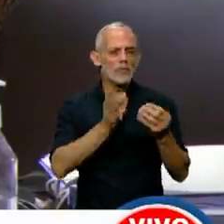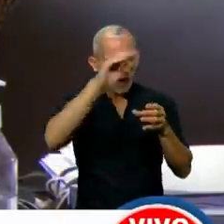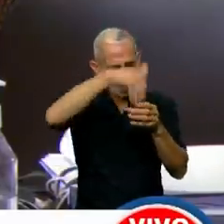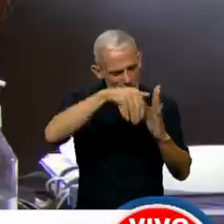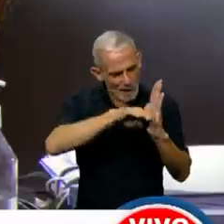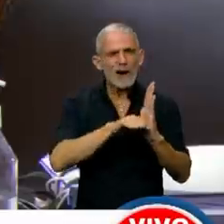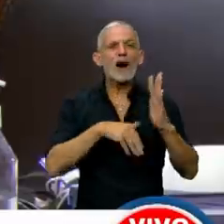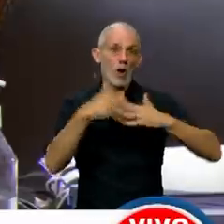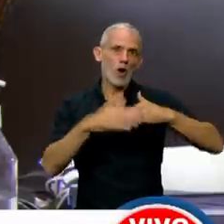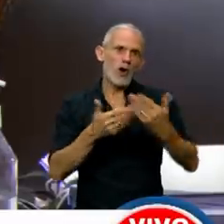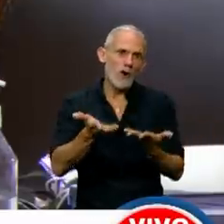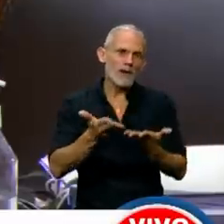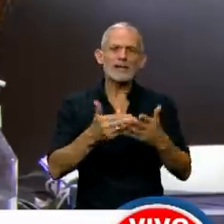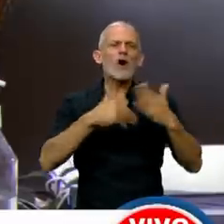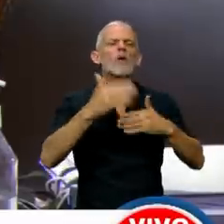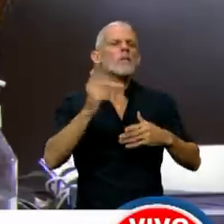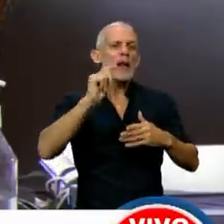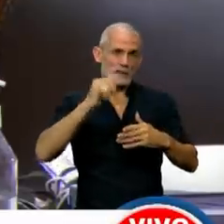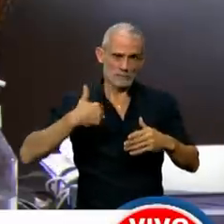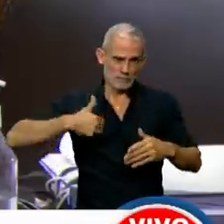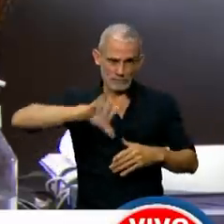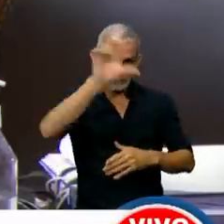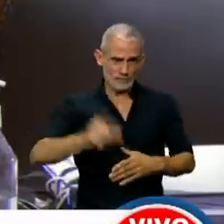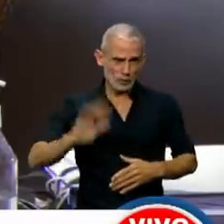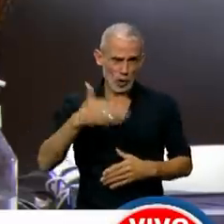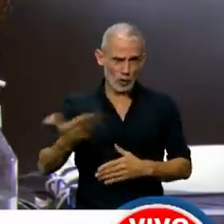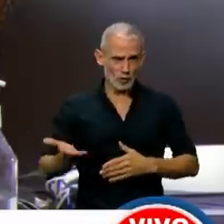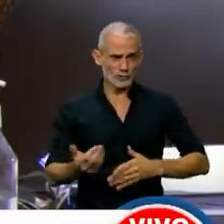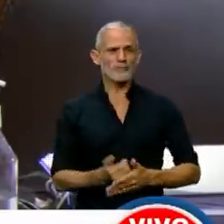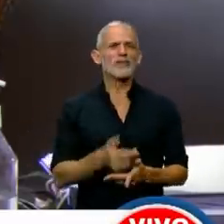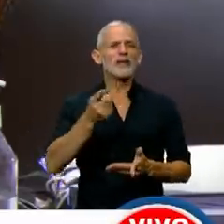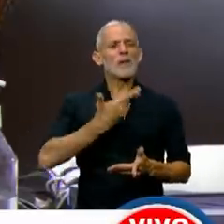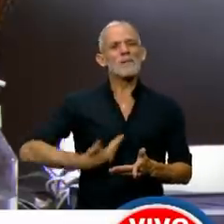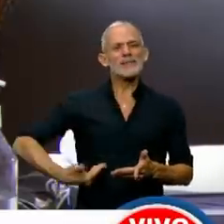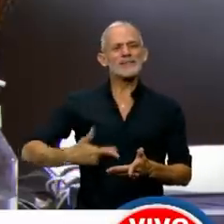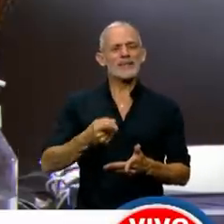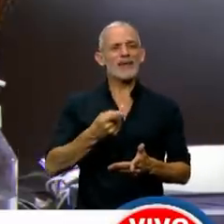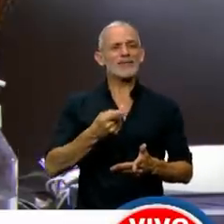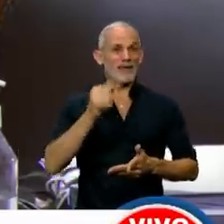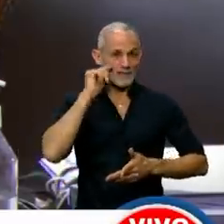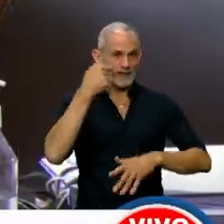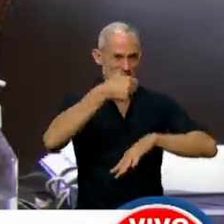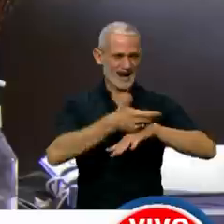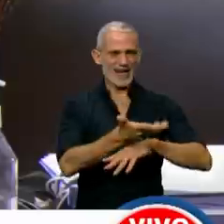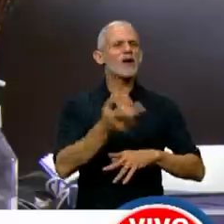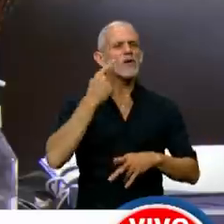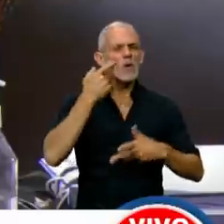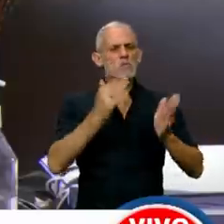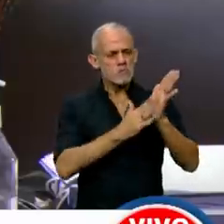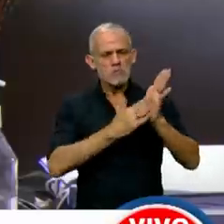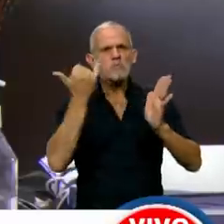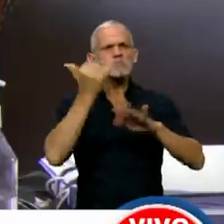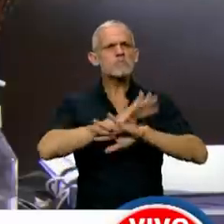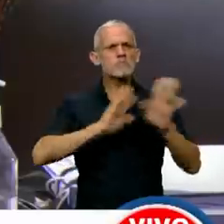inclusión de obras para todo el territorio argentino el presidente alberto fernández ha demostrado